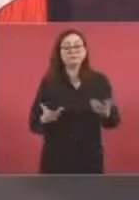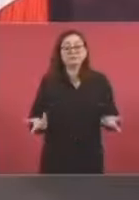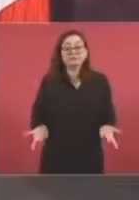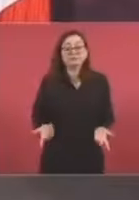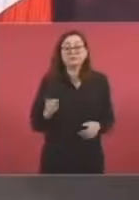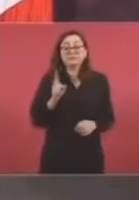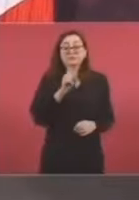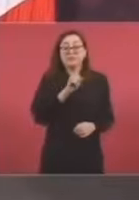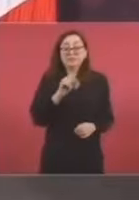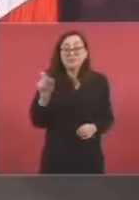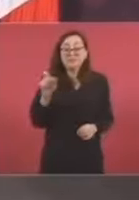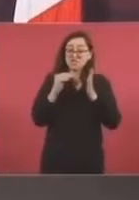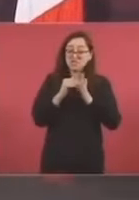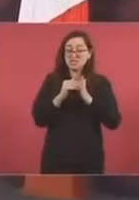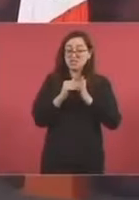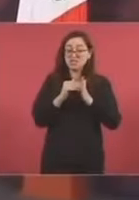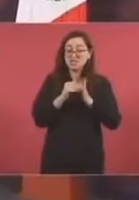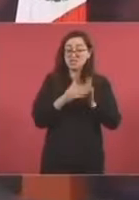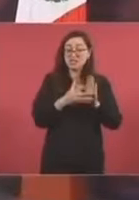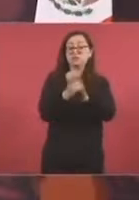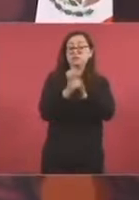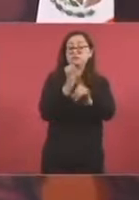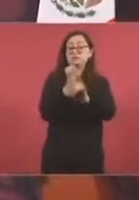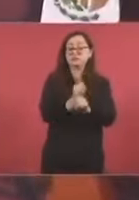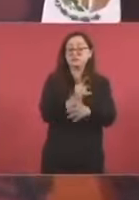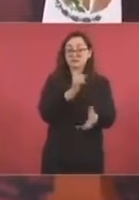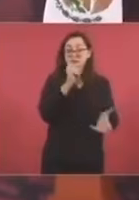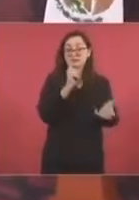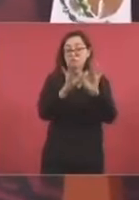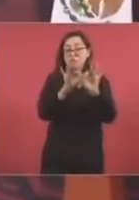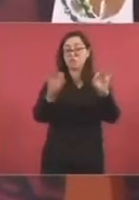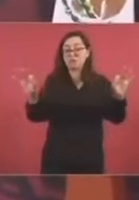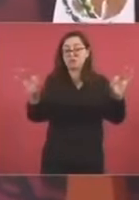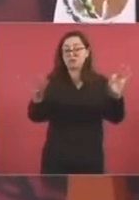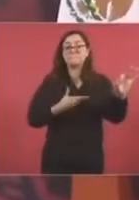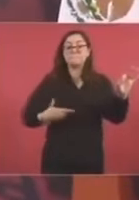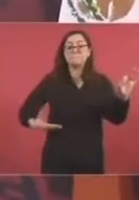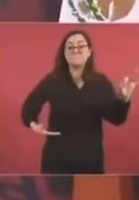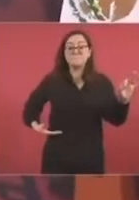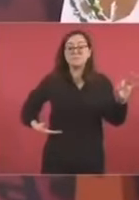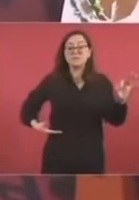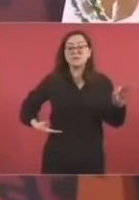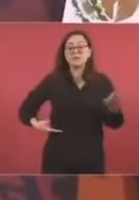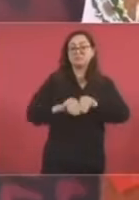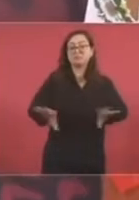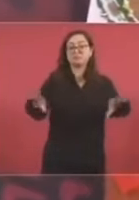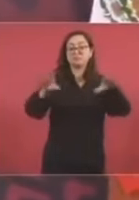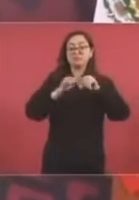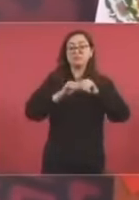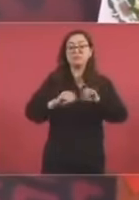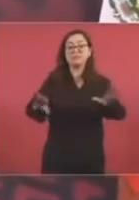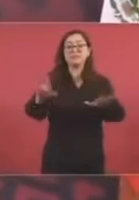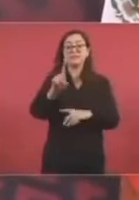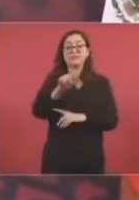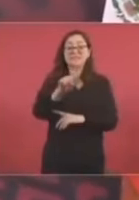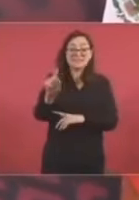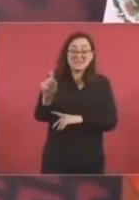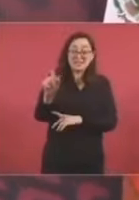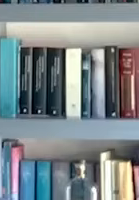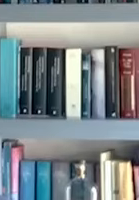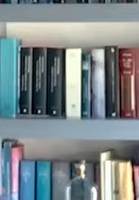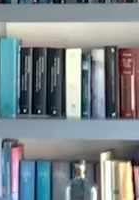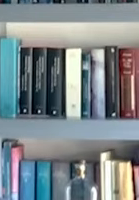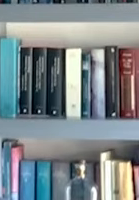170 millones de menciones a la frase presidente narcotraficante 170